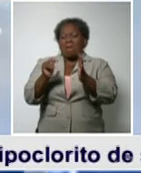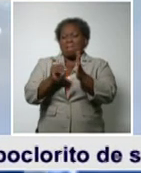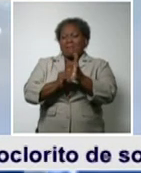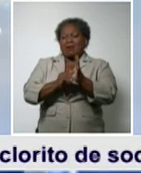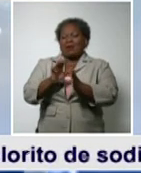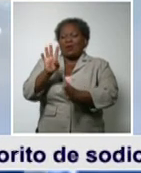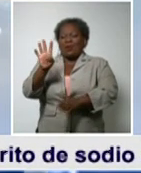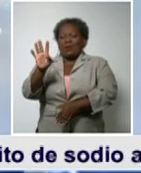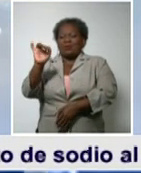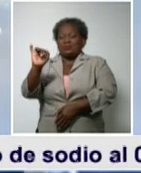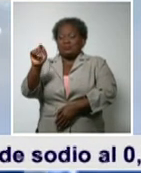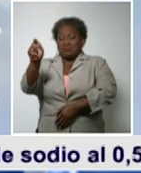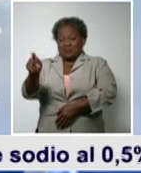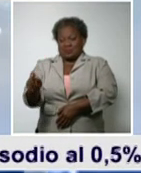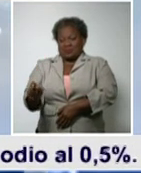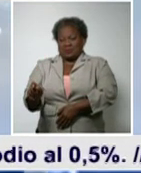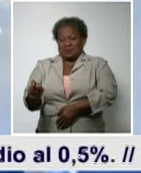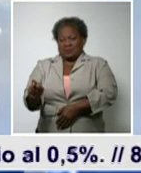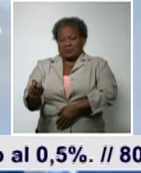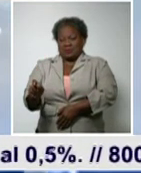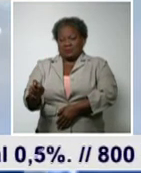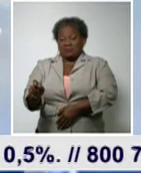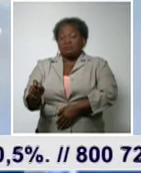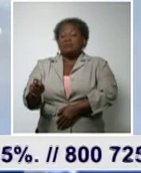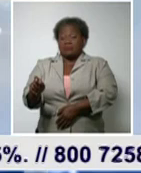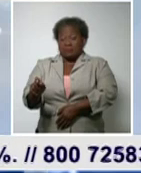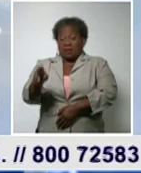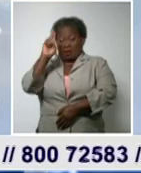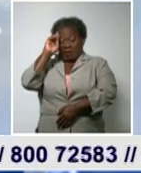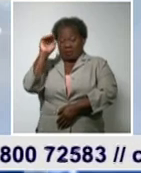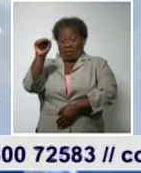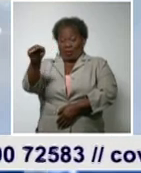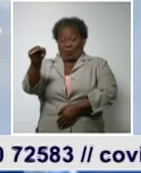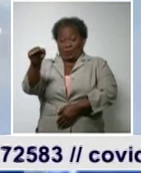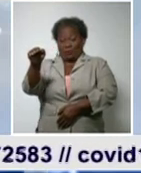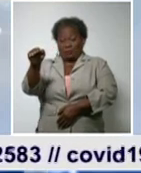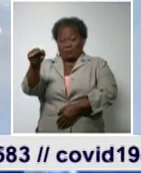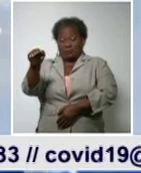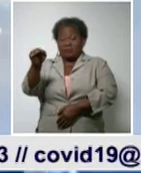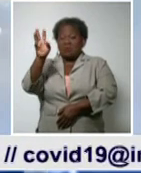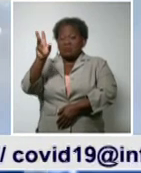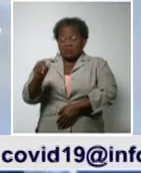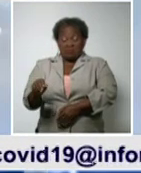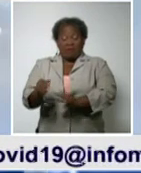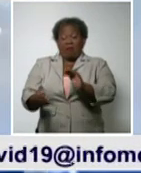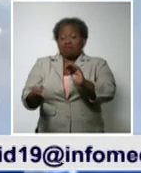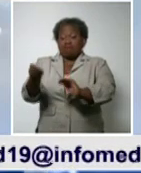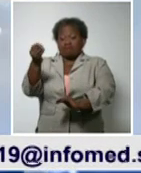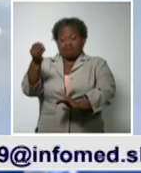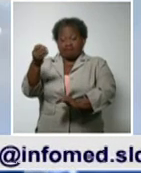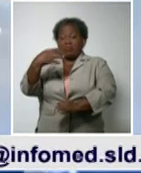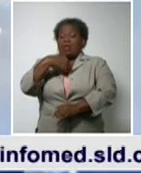5.046 pacientes. Casos activos, la cifra más elevada que hemos tenido